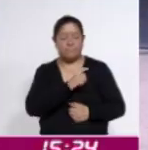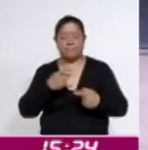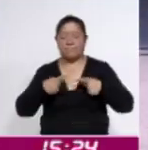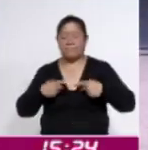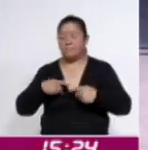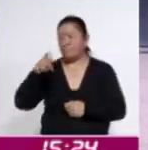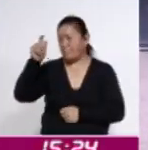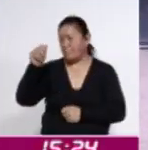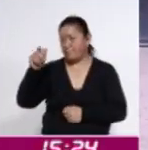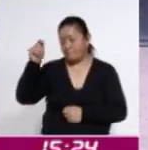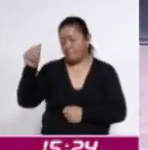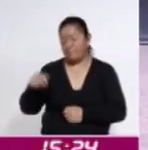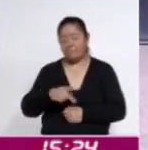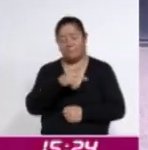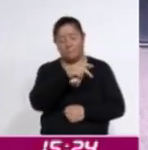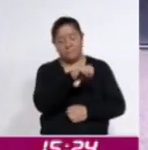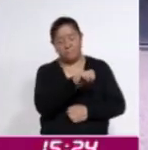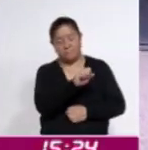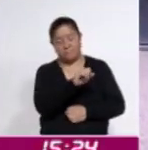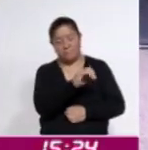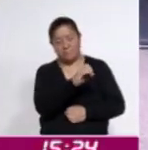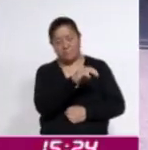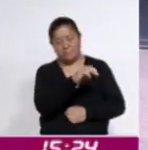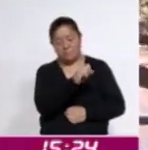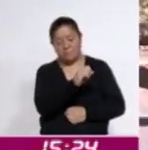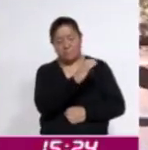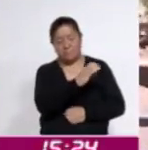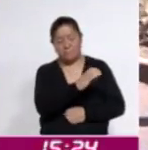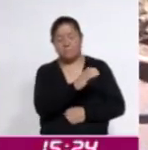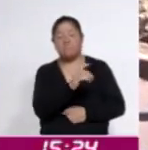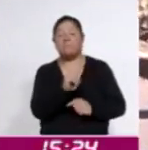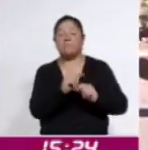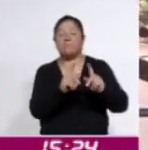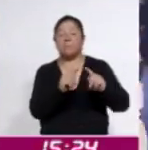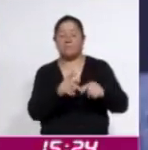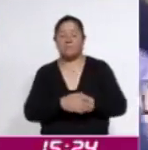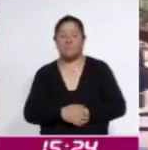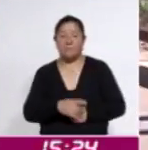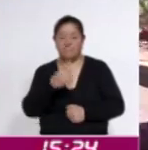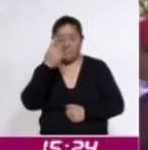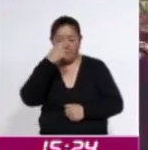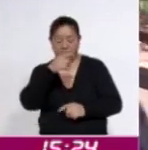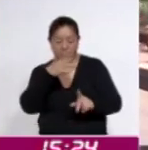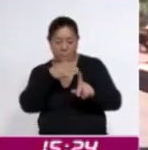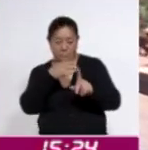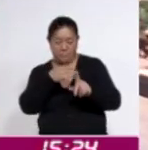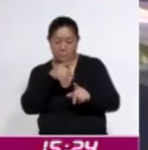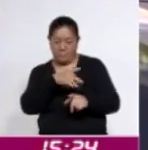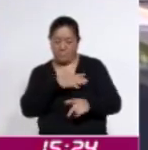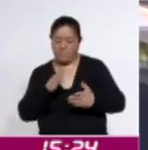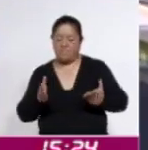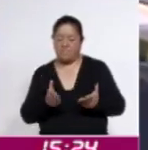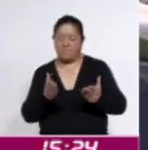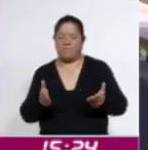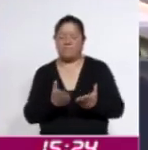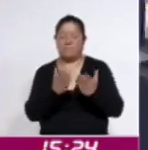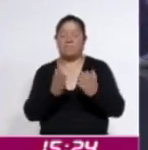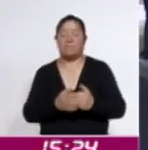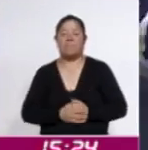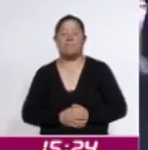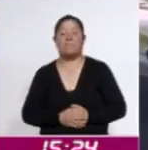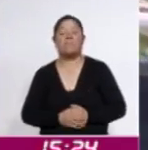de pensiones civiles del estado de Tlaxcala, con la finalidad de fomentar la actividad física como un